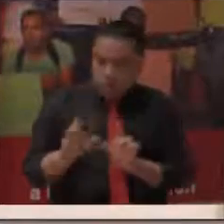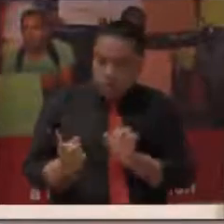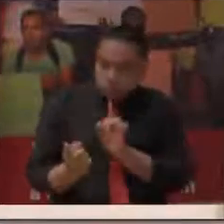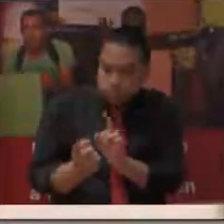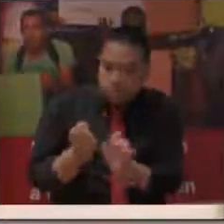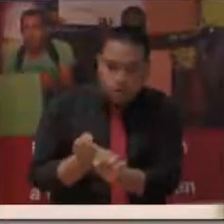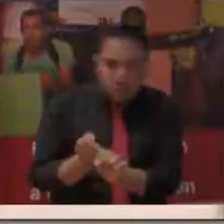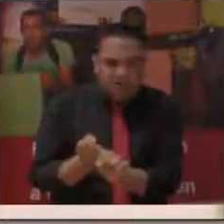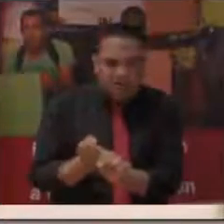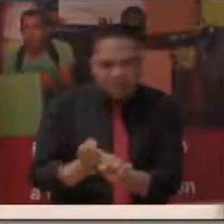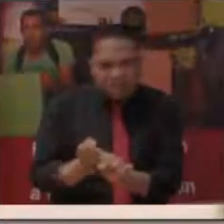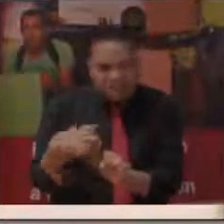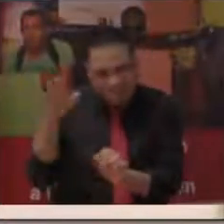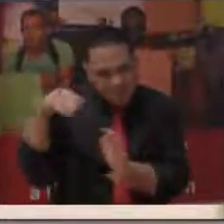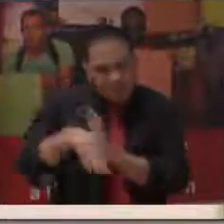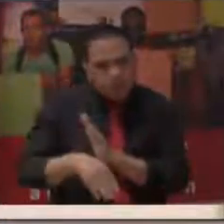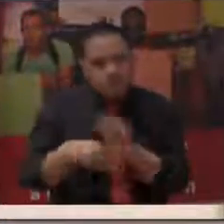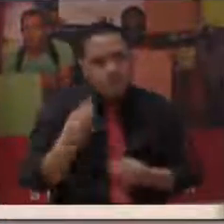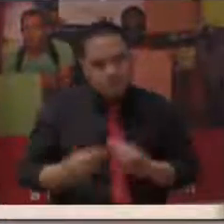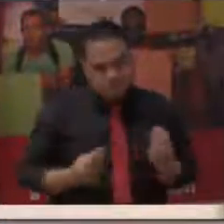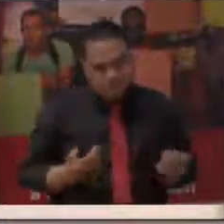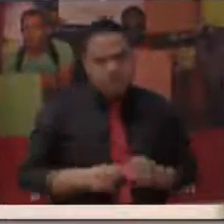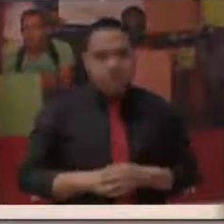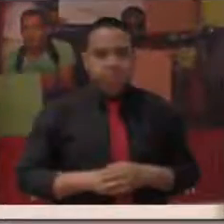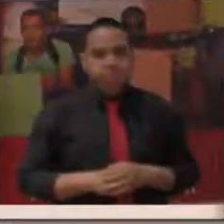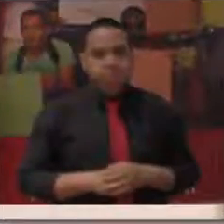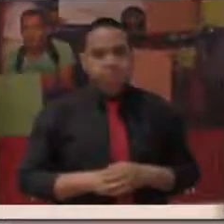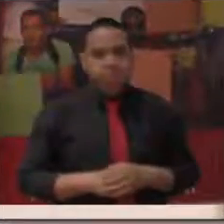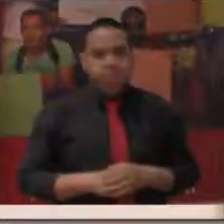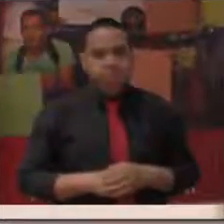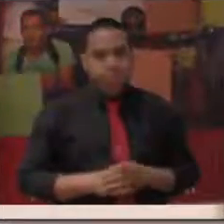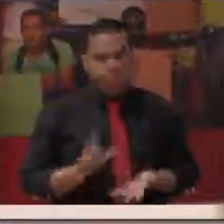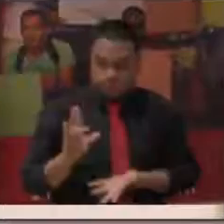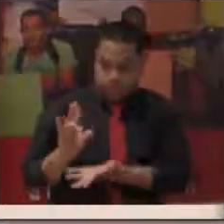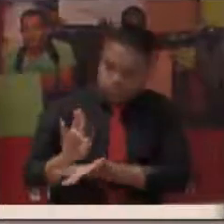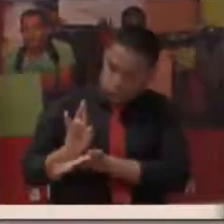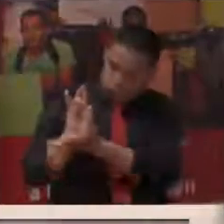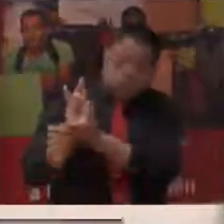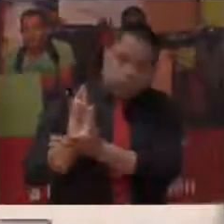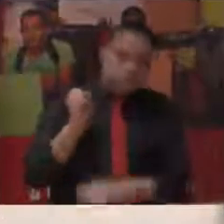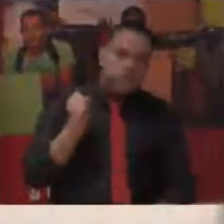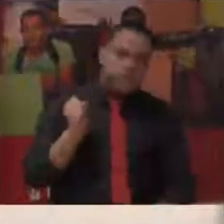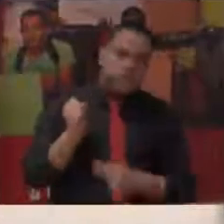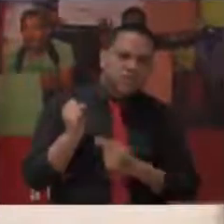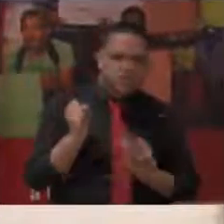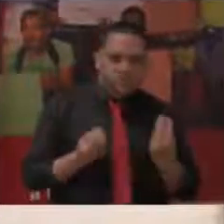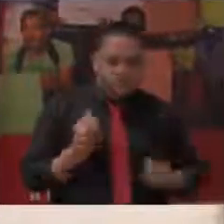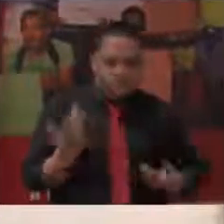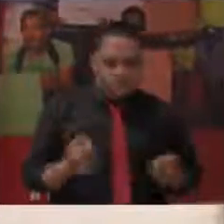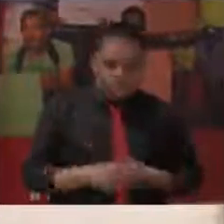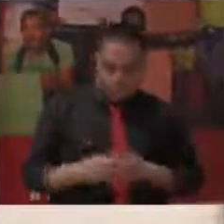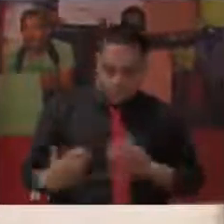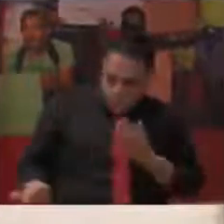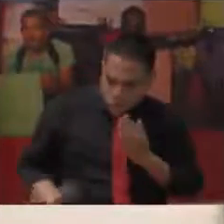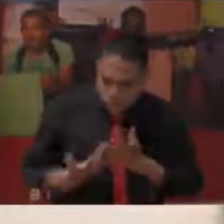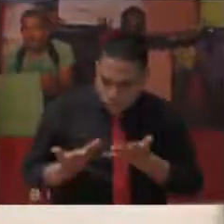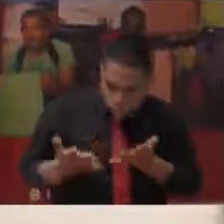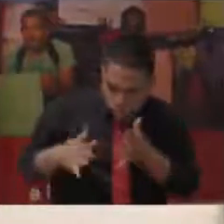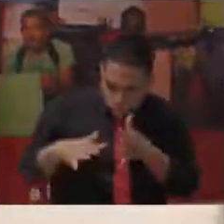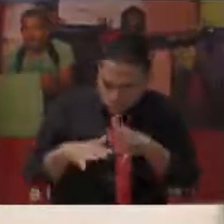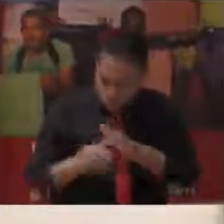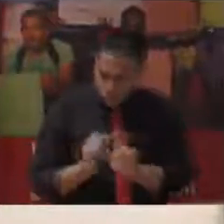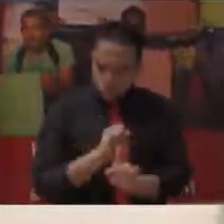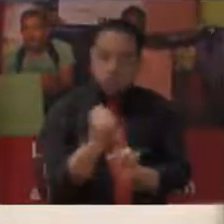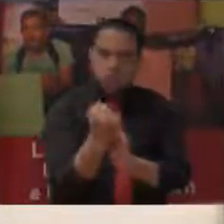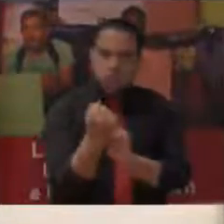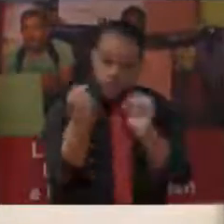Dentro de esta lógica, uno de nuestras, digamos, nuestros modelos más fuertes para aportarle a la reconstrucción del tejido social es el